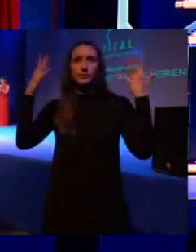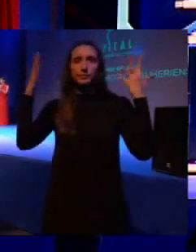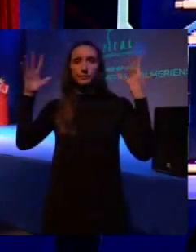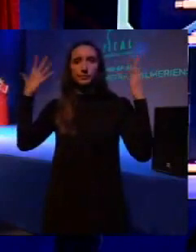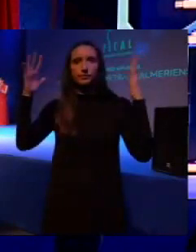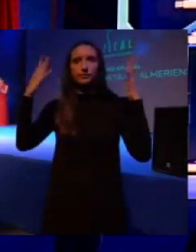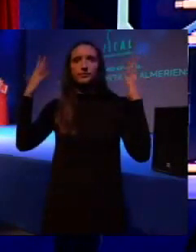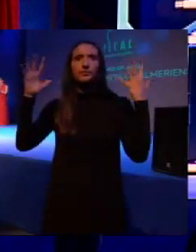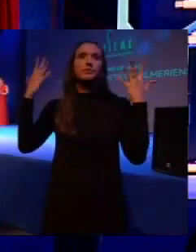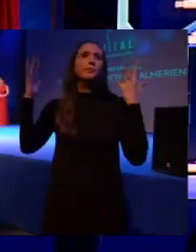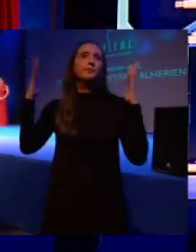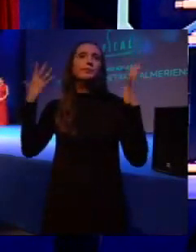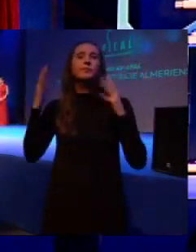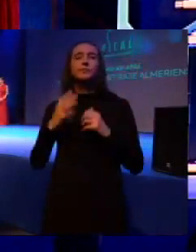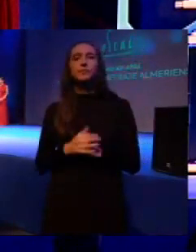Gracias.